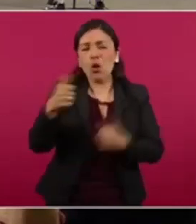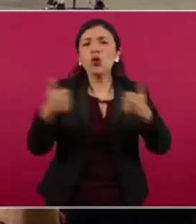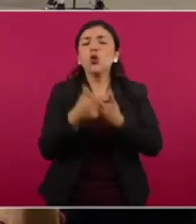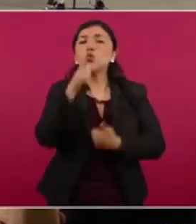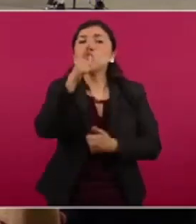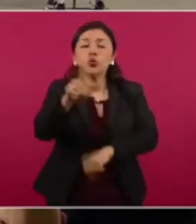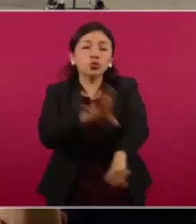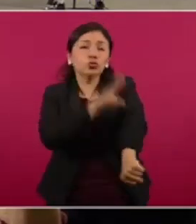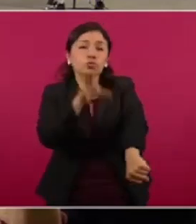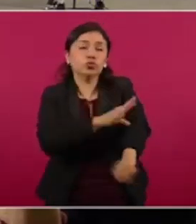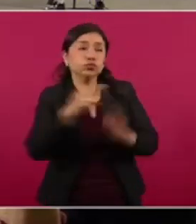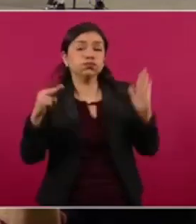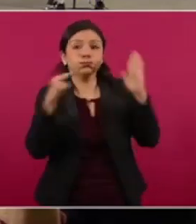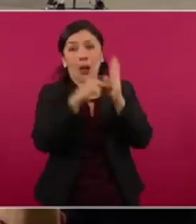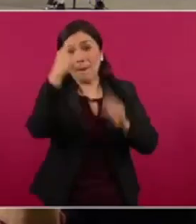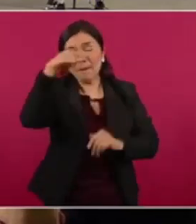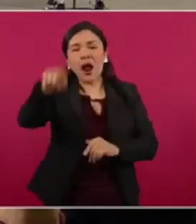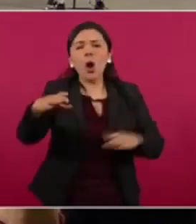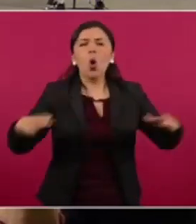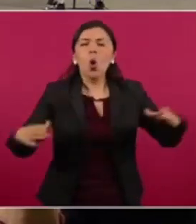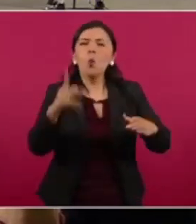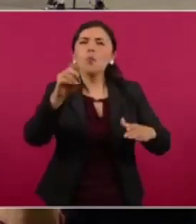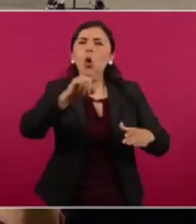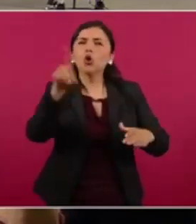para el pozo número 3.